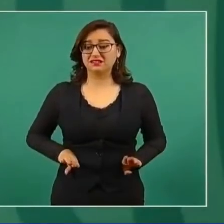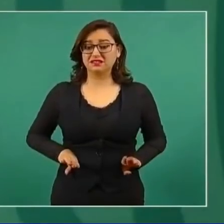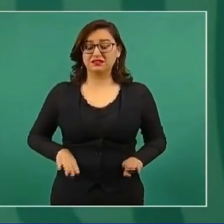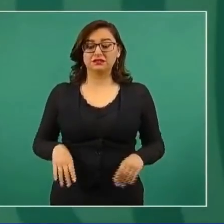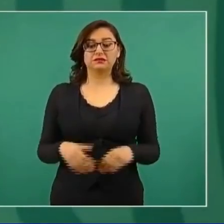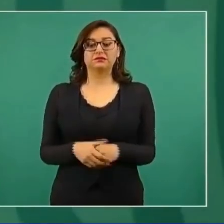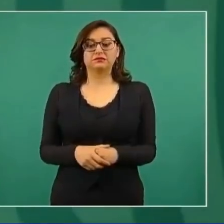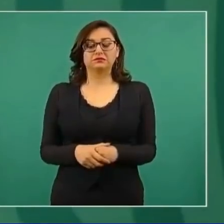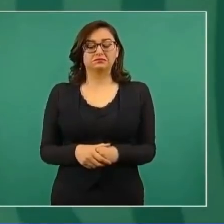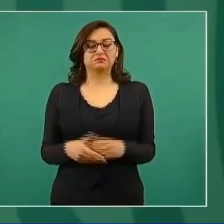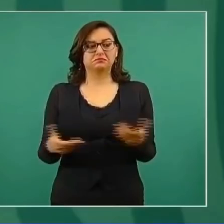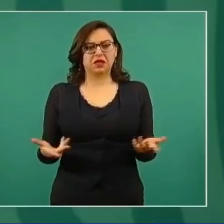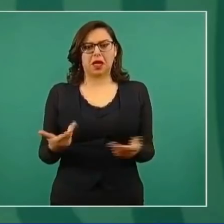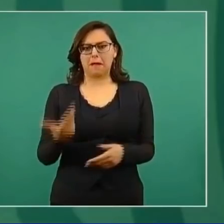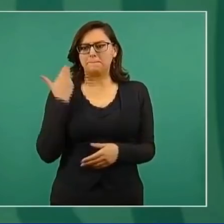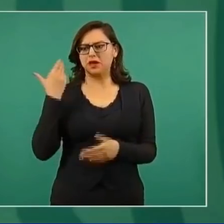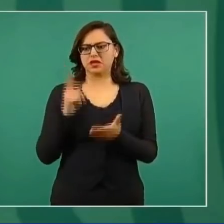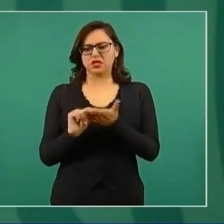Twitter